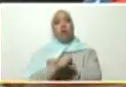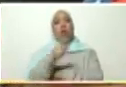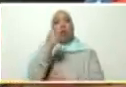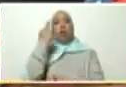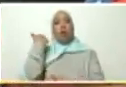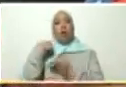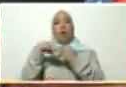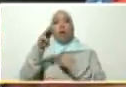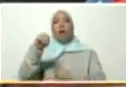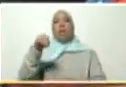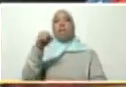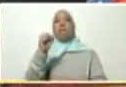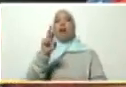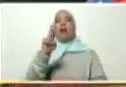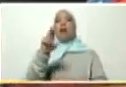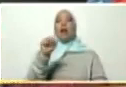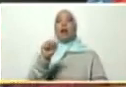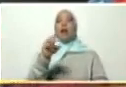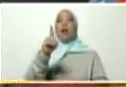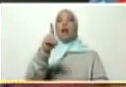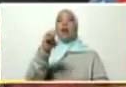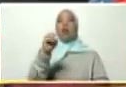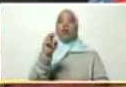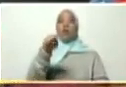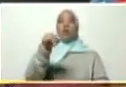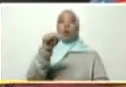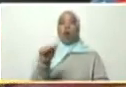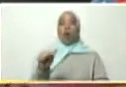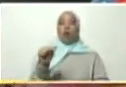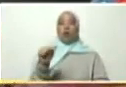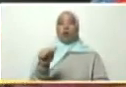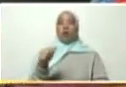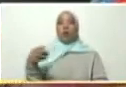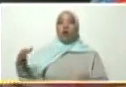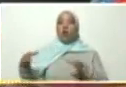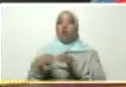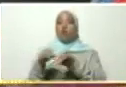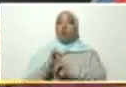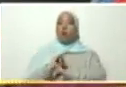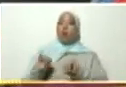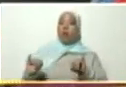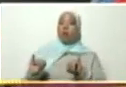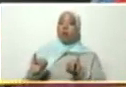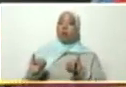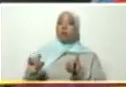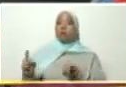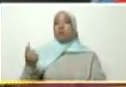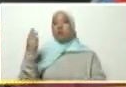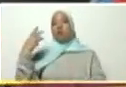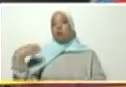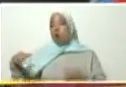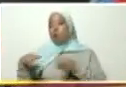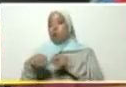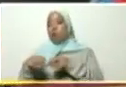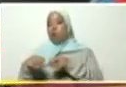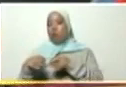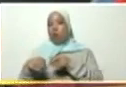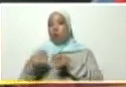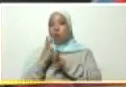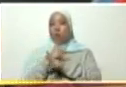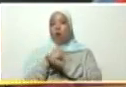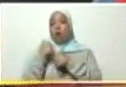pero Messi es Messi porque tiene un equipo y él solo puede ser Messi en el equipo